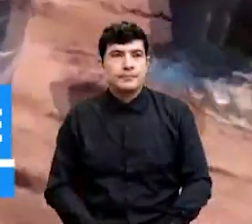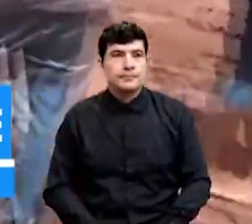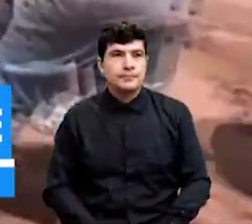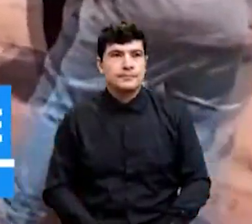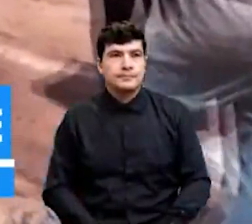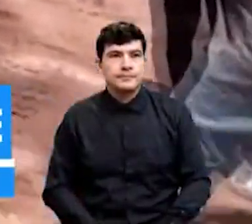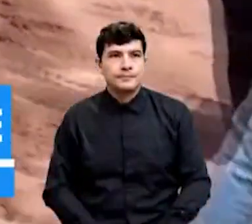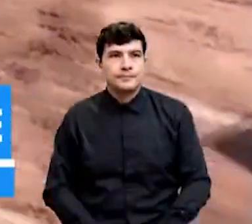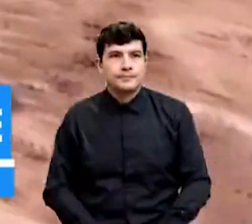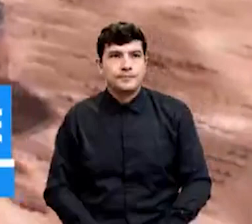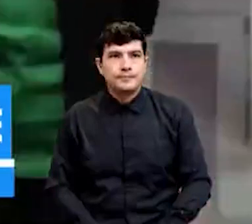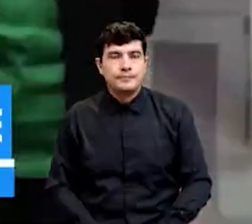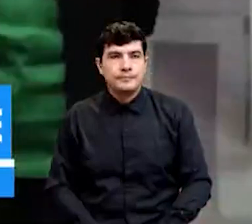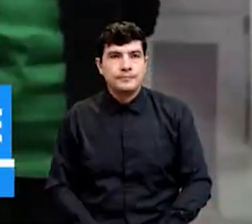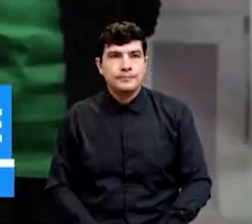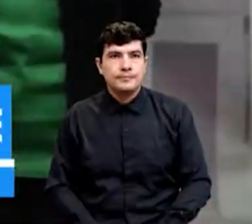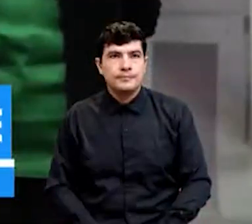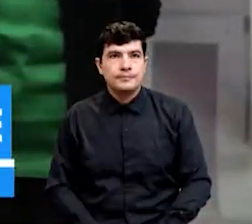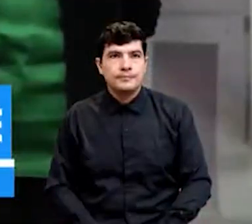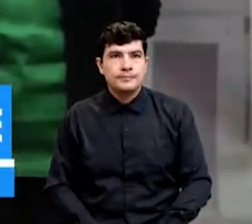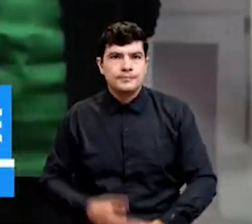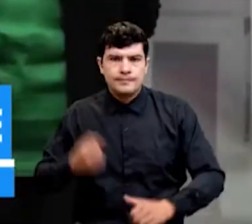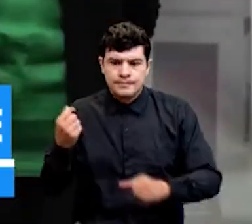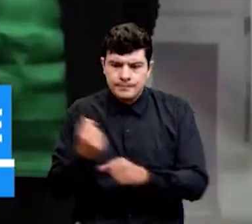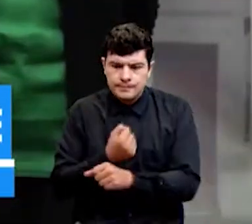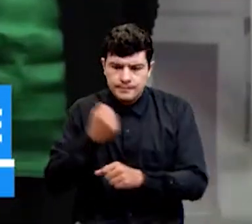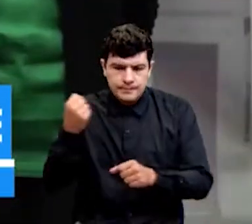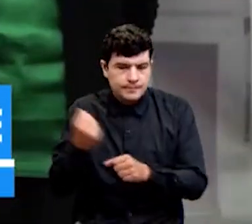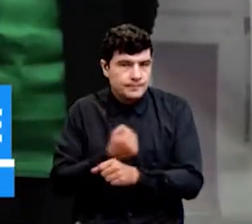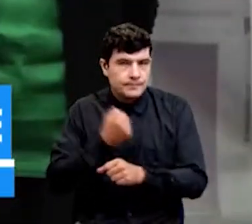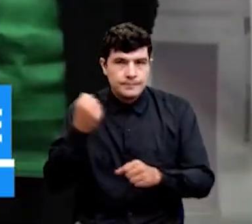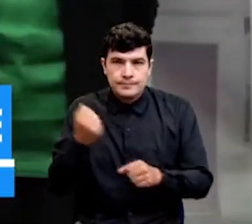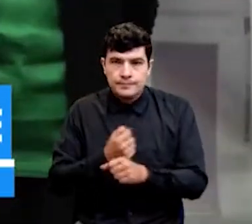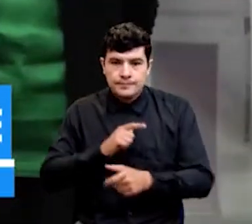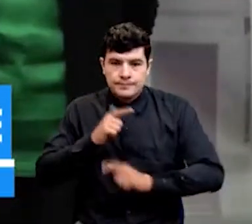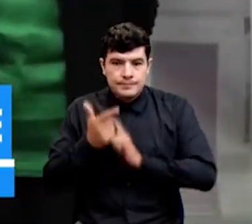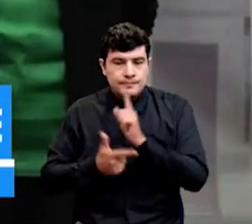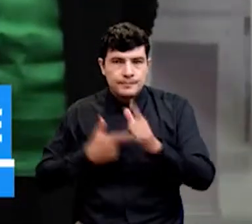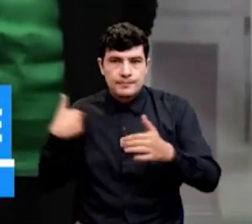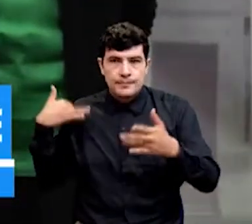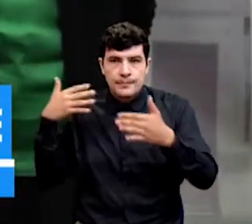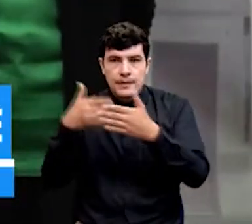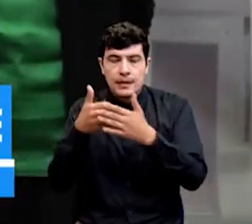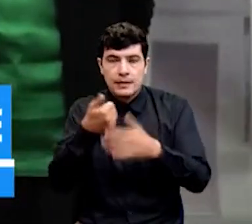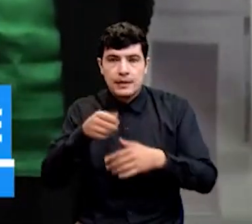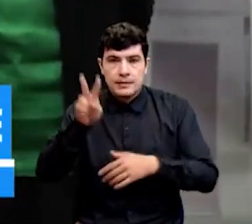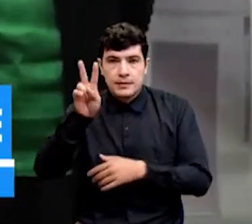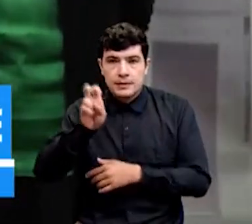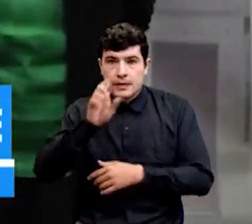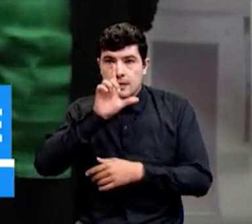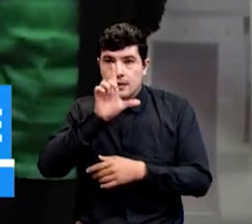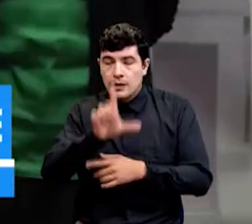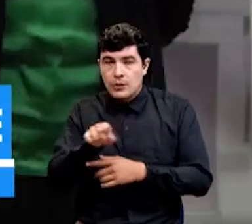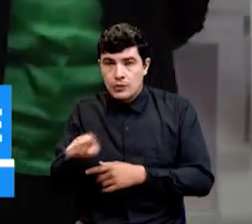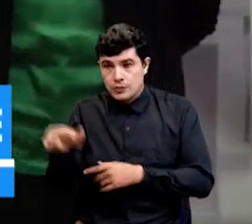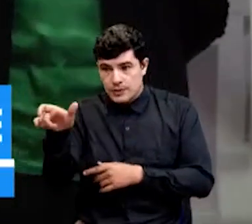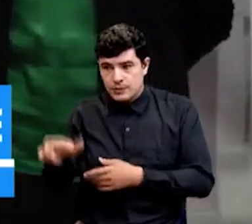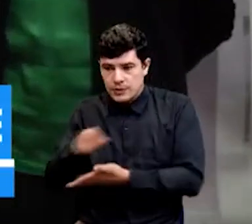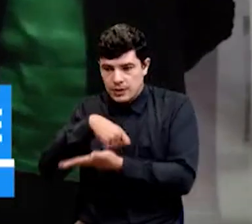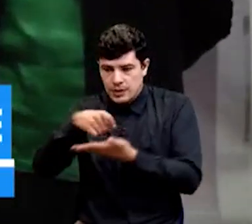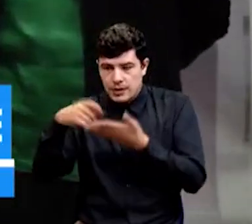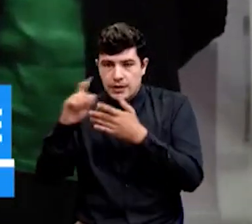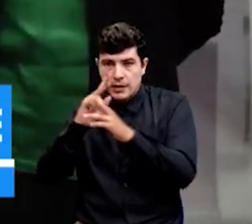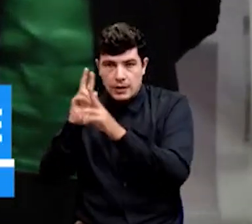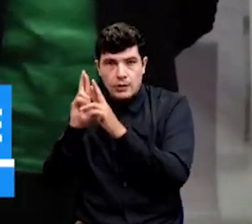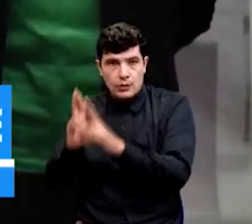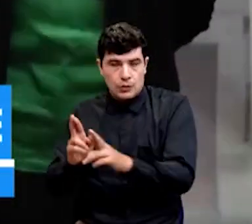instalarán. Hemos trabajado sin parar desde que ya el 17 de julio logramos tener un contratista declarando una urgencia